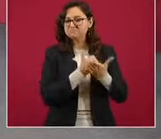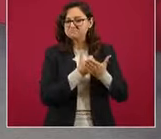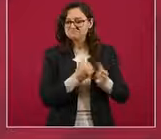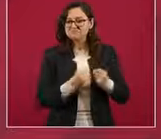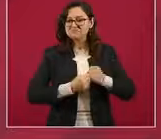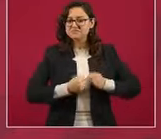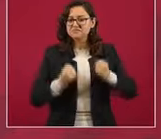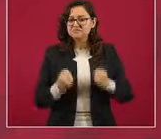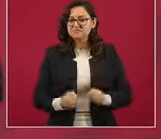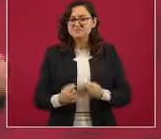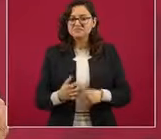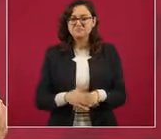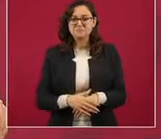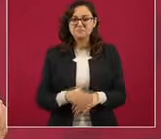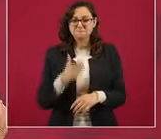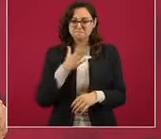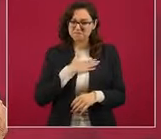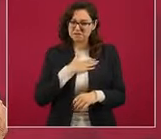tengo una palanca.